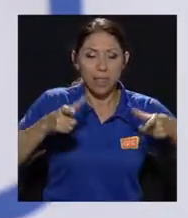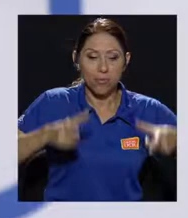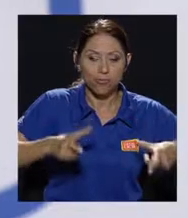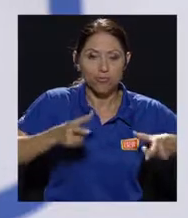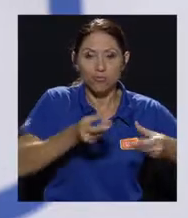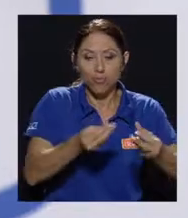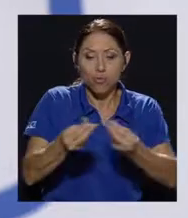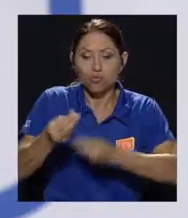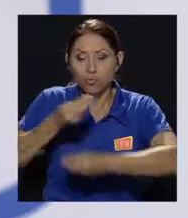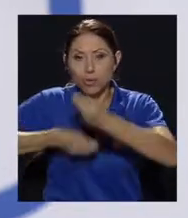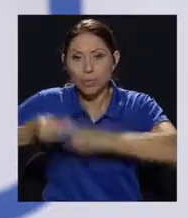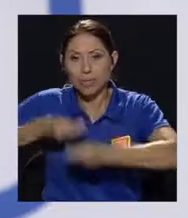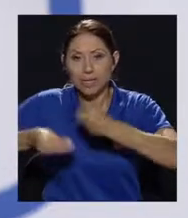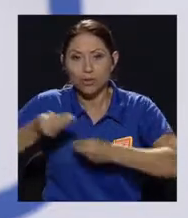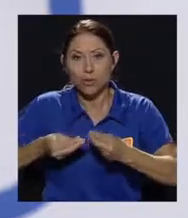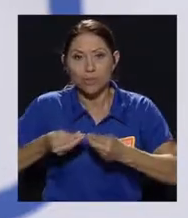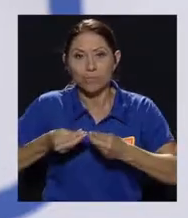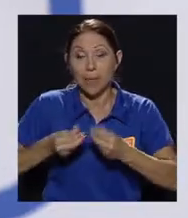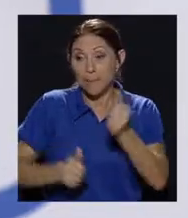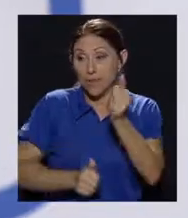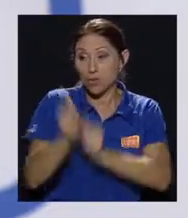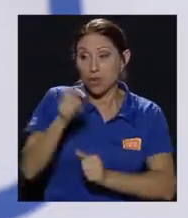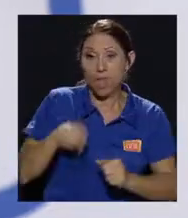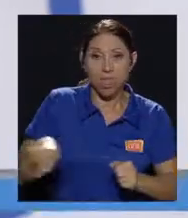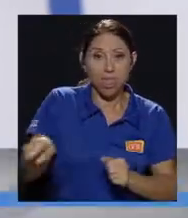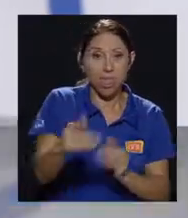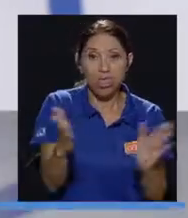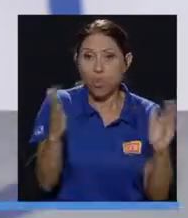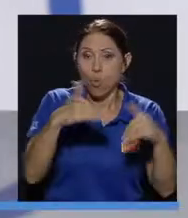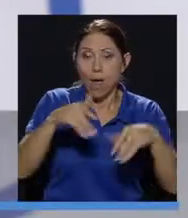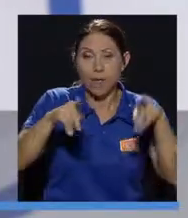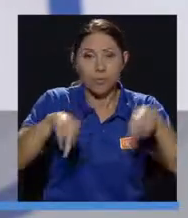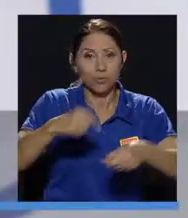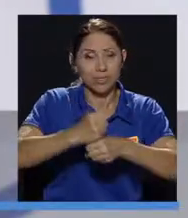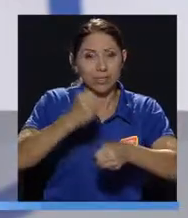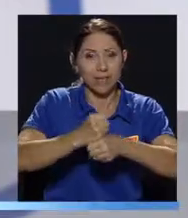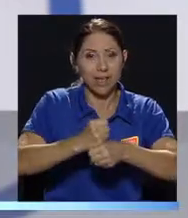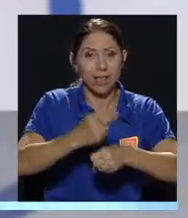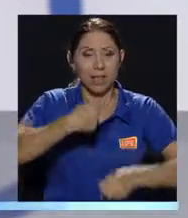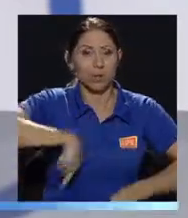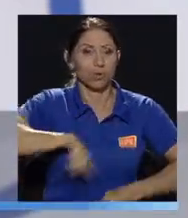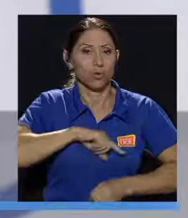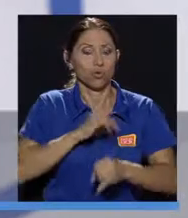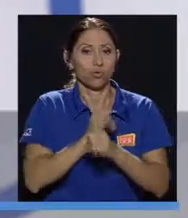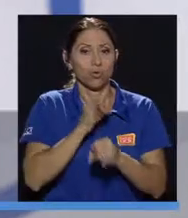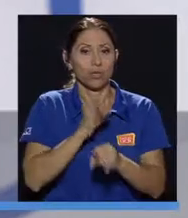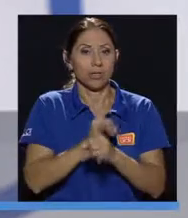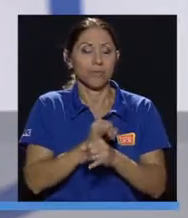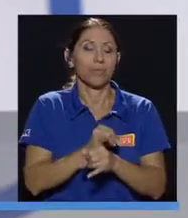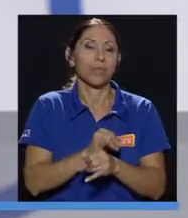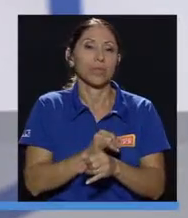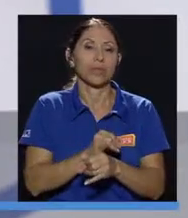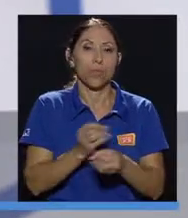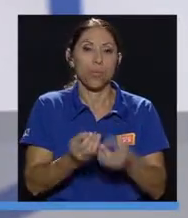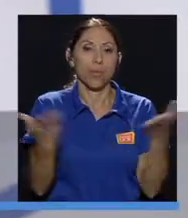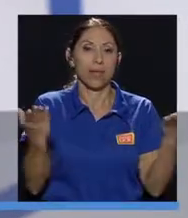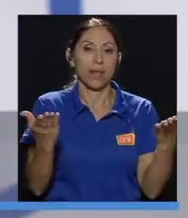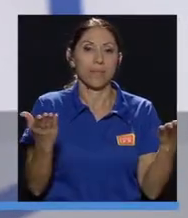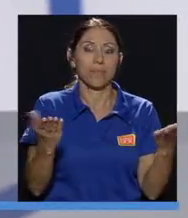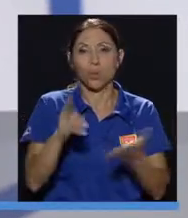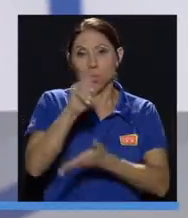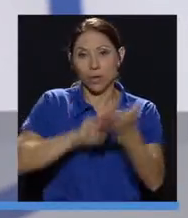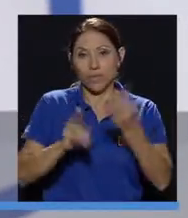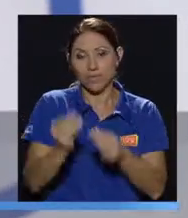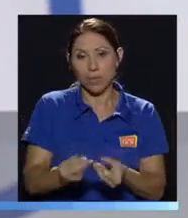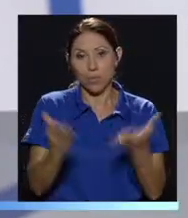alimentación. No hay suficiente personal en la mayoría de los casos y, por tanto, nosotros como universidad pública, única escuela, en Universidad